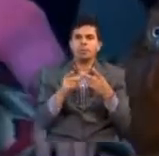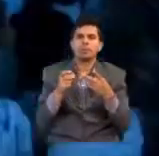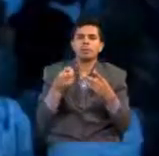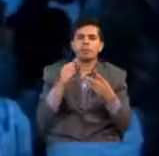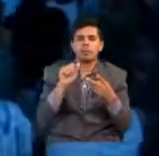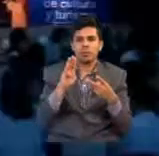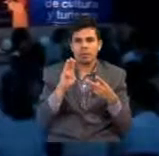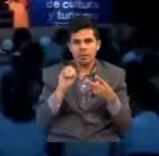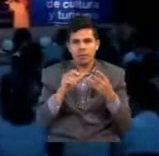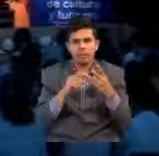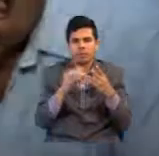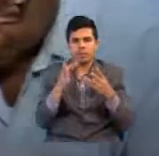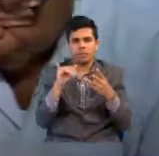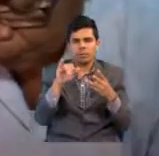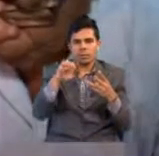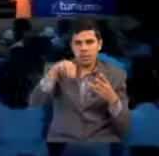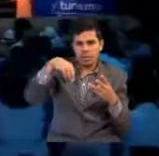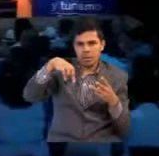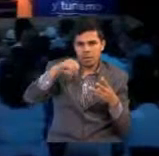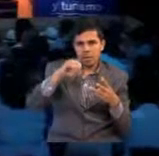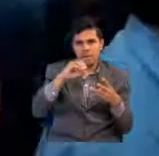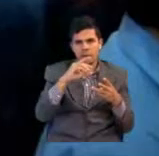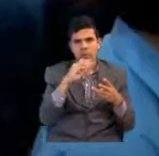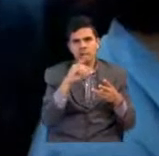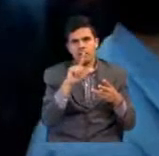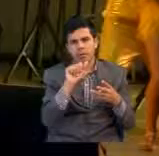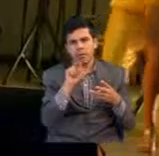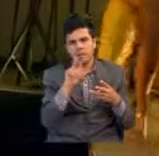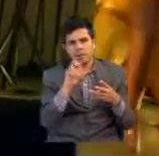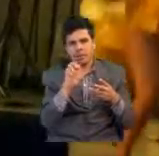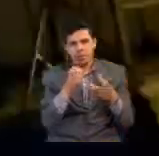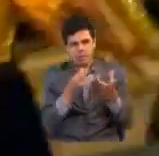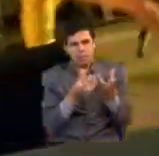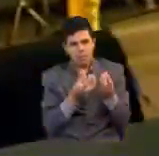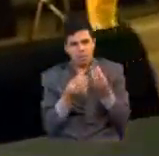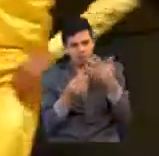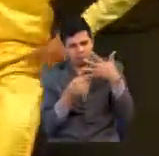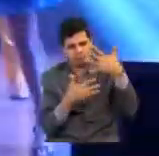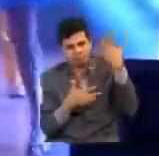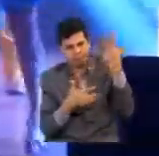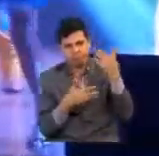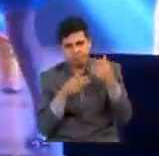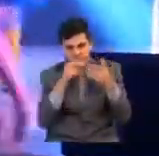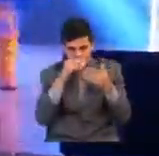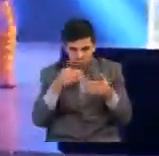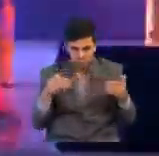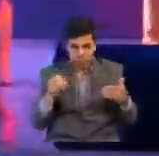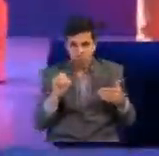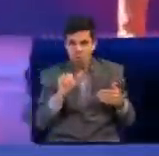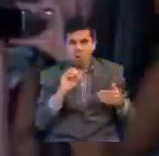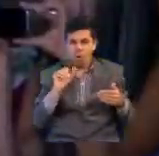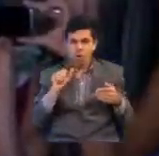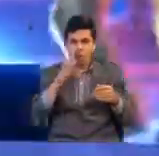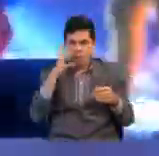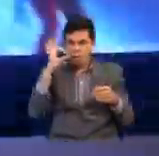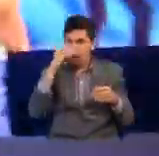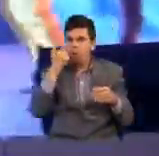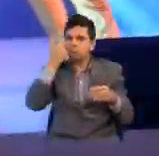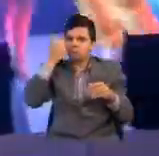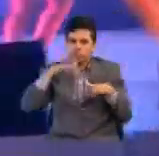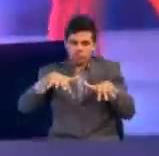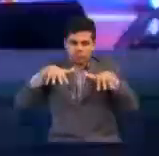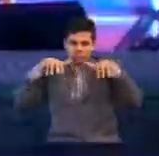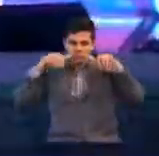Gabo y Tiempo de Clave le pusieron el ritmo a la noche y un público de hombres, mujeres y niños que se tomaron las gradas y disfrutaron de un